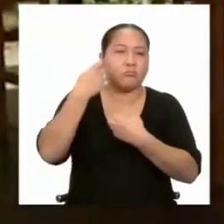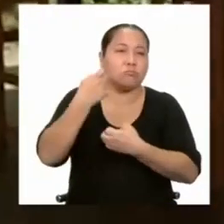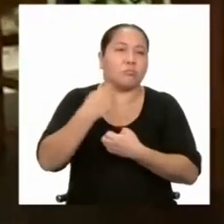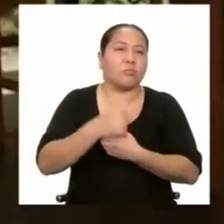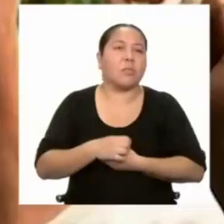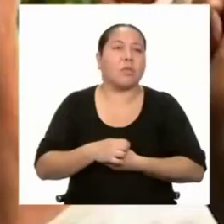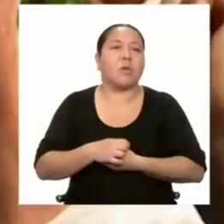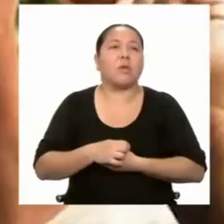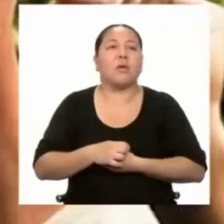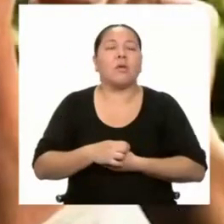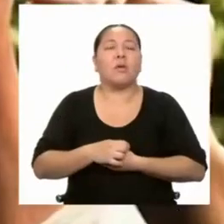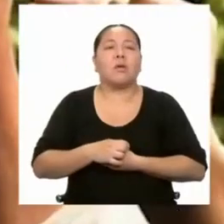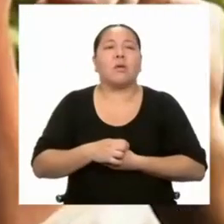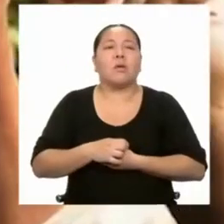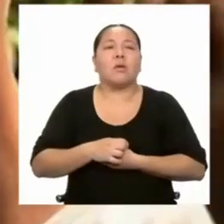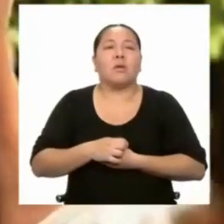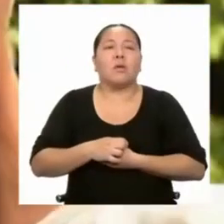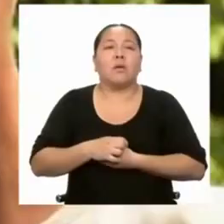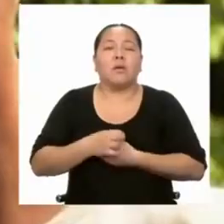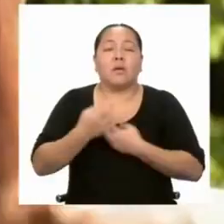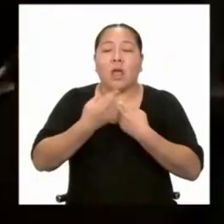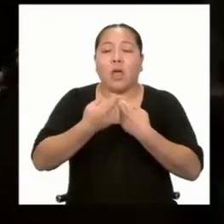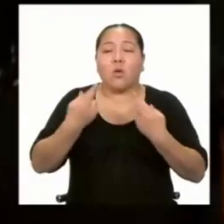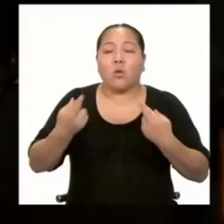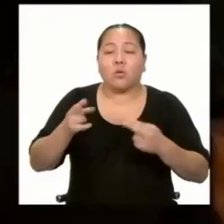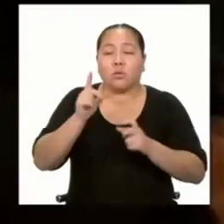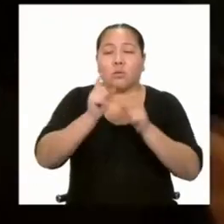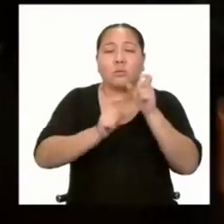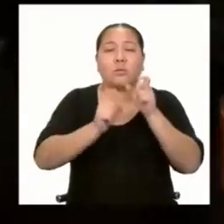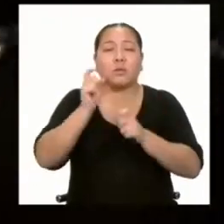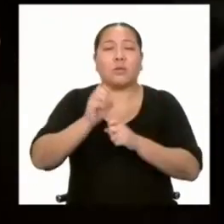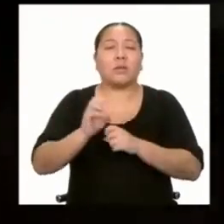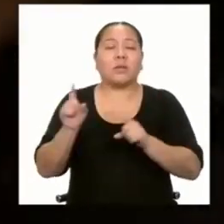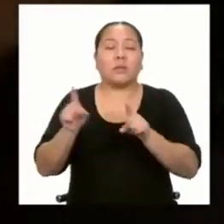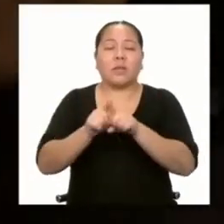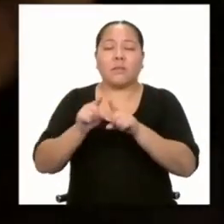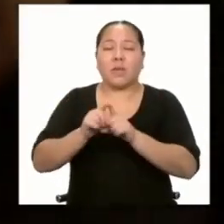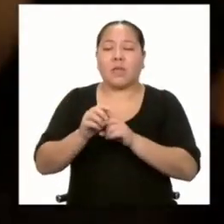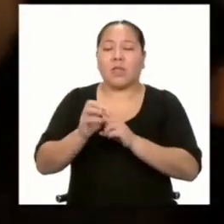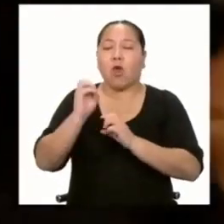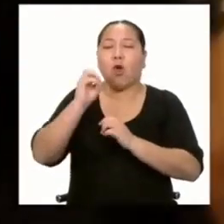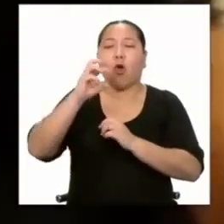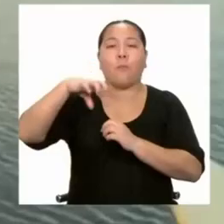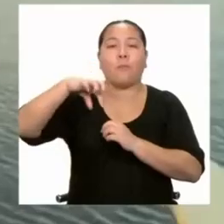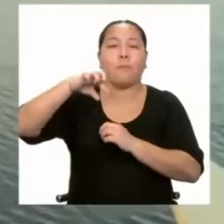humanos y ahorita en operaciones que son de la comunidad.